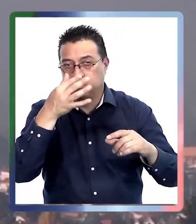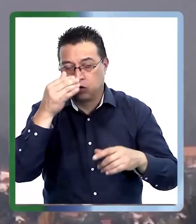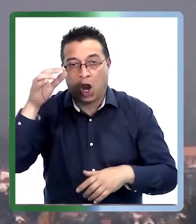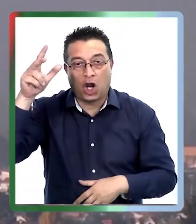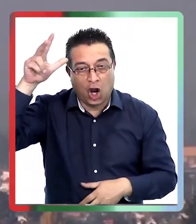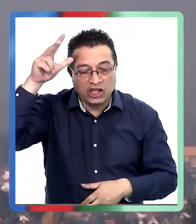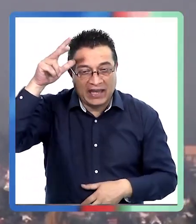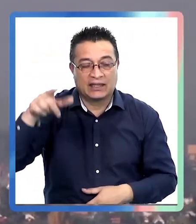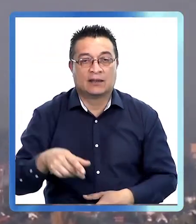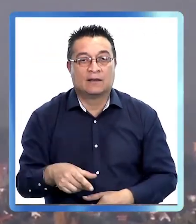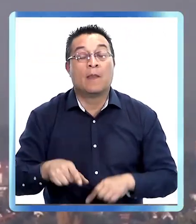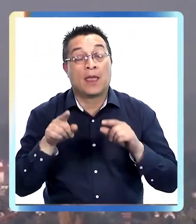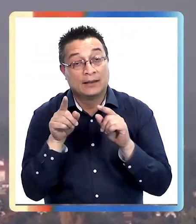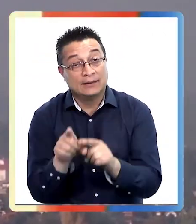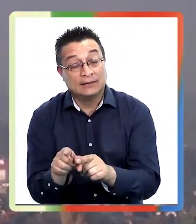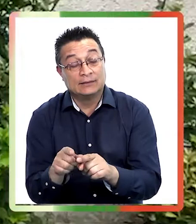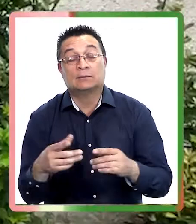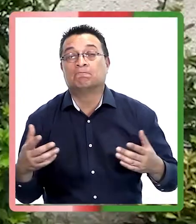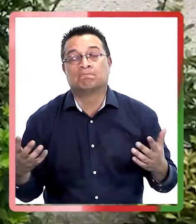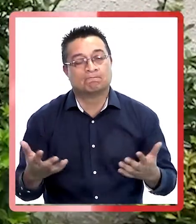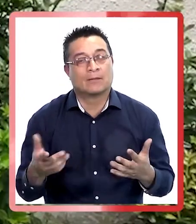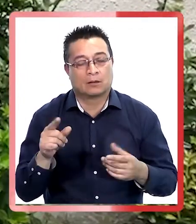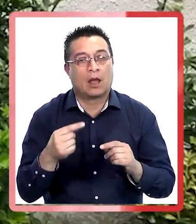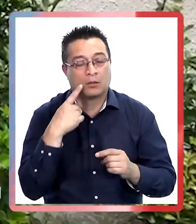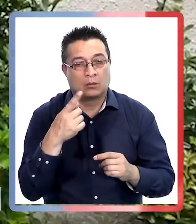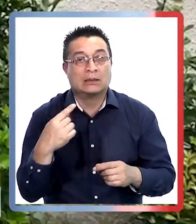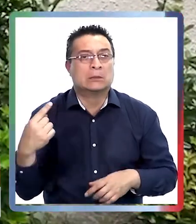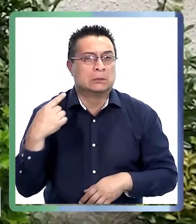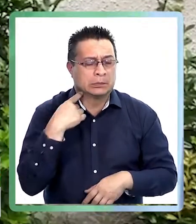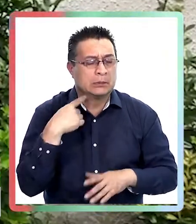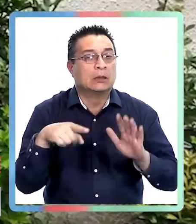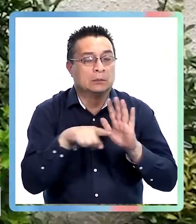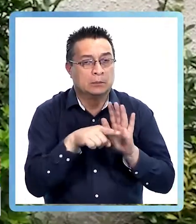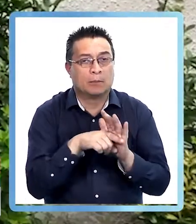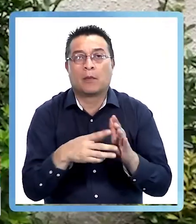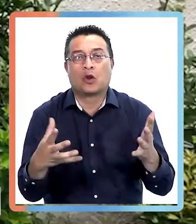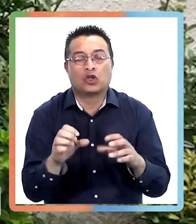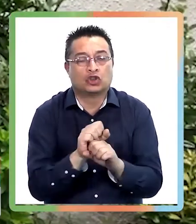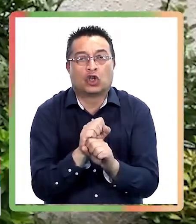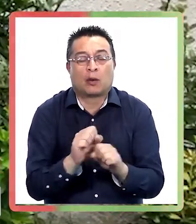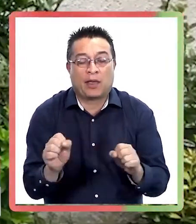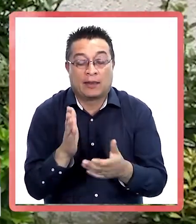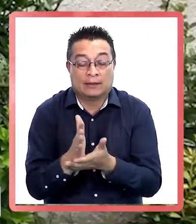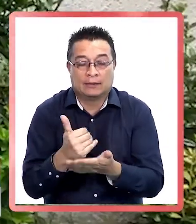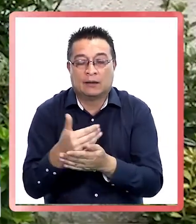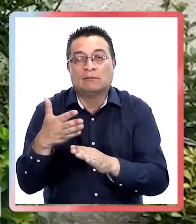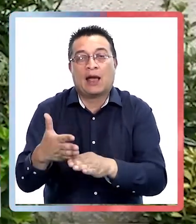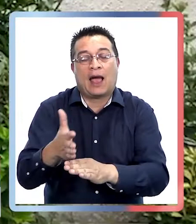de Coyhaique. Una suerte de medida perversa, en el sentido que no se pueden tomar medidas